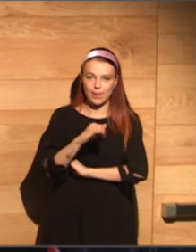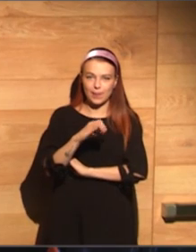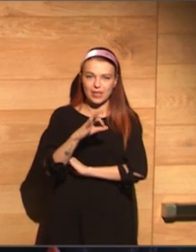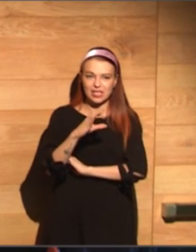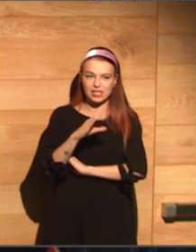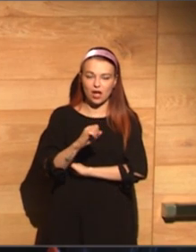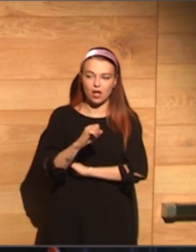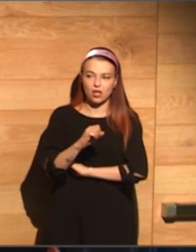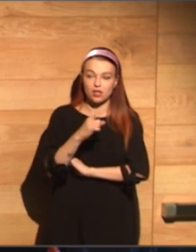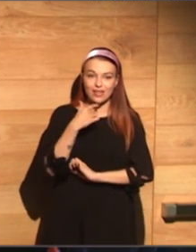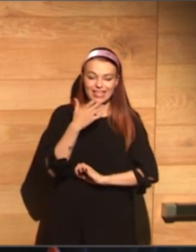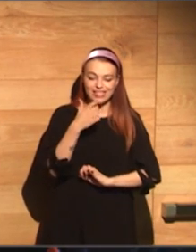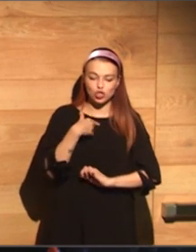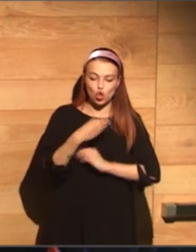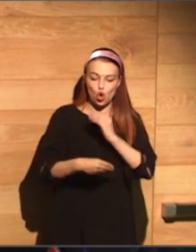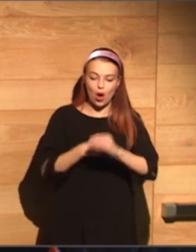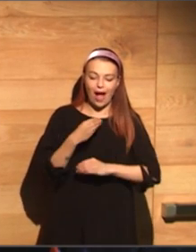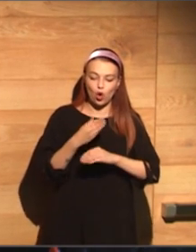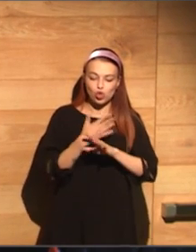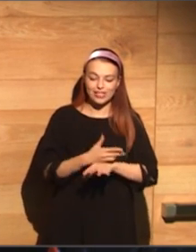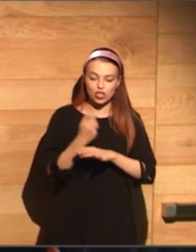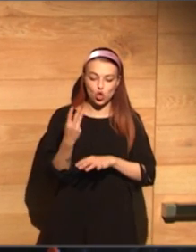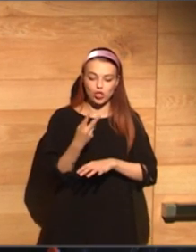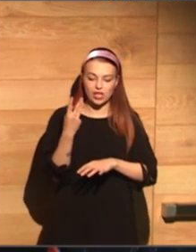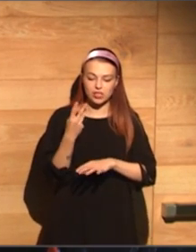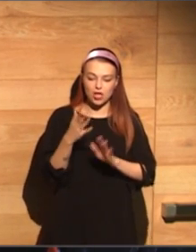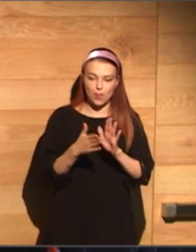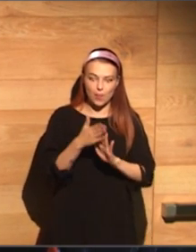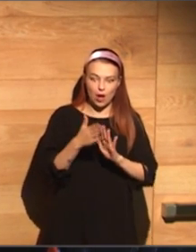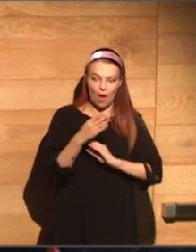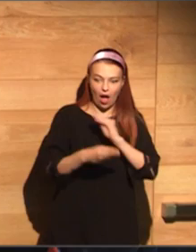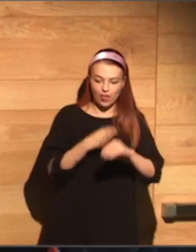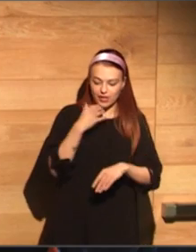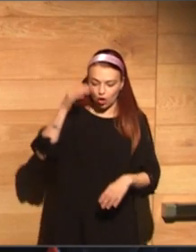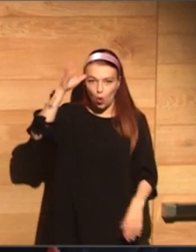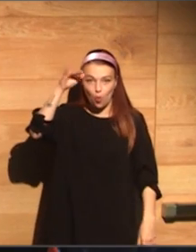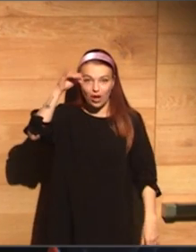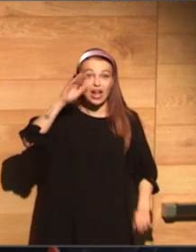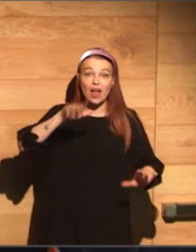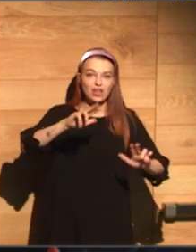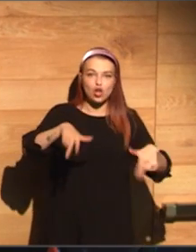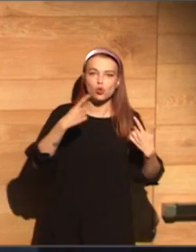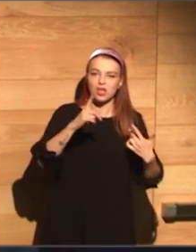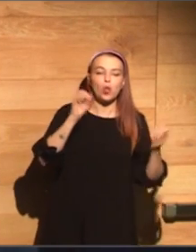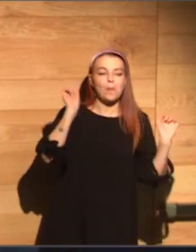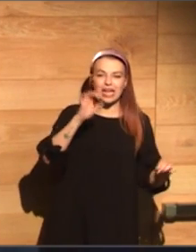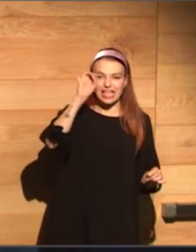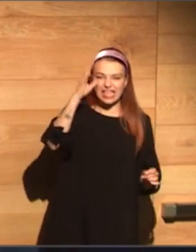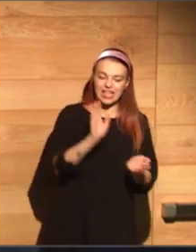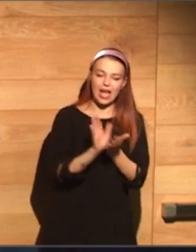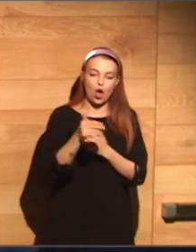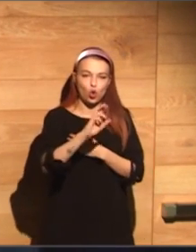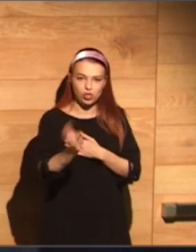estado a punto de hacer. Y gracias a que no me han dejado, he conseguido desarrollar algo. Del mismo modo que todos los autores,